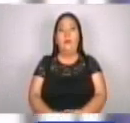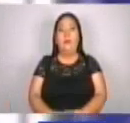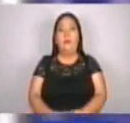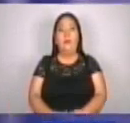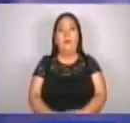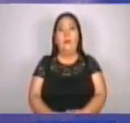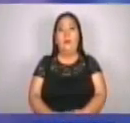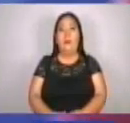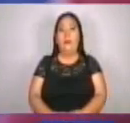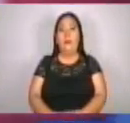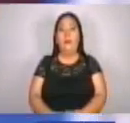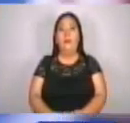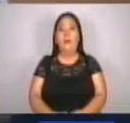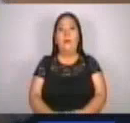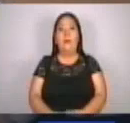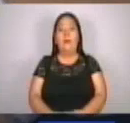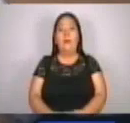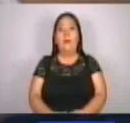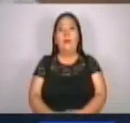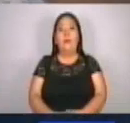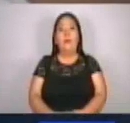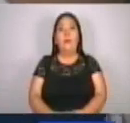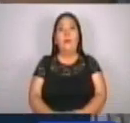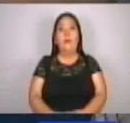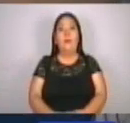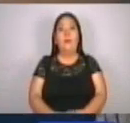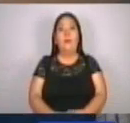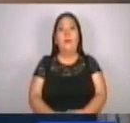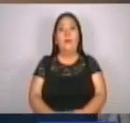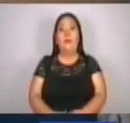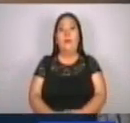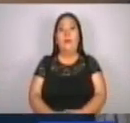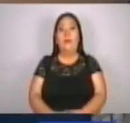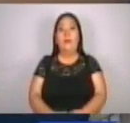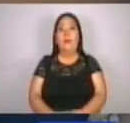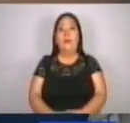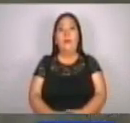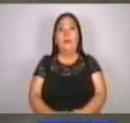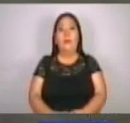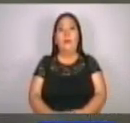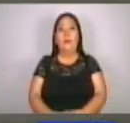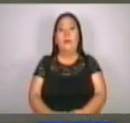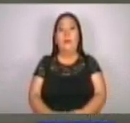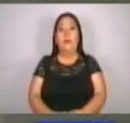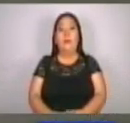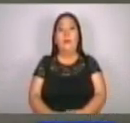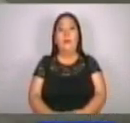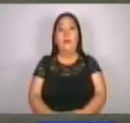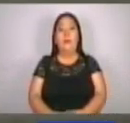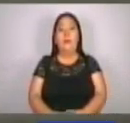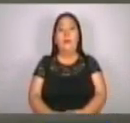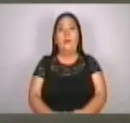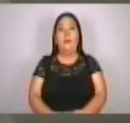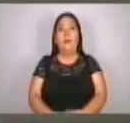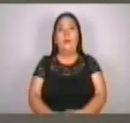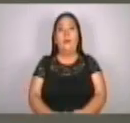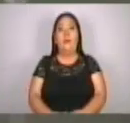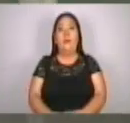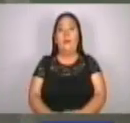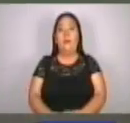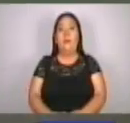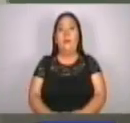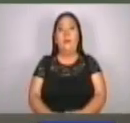Europa el estudio se enfoca en cinco áreas claves de la medicina como la oncología enfermedades raras o minoritarias